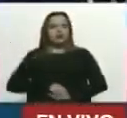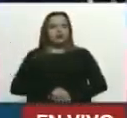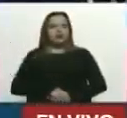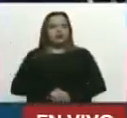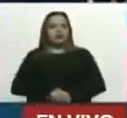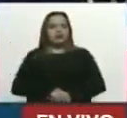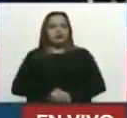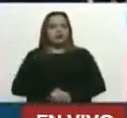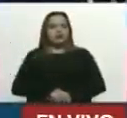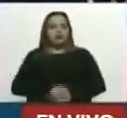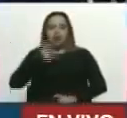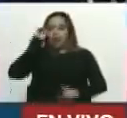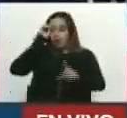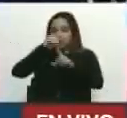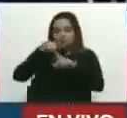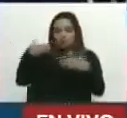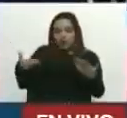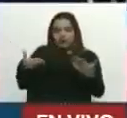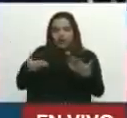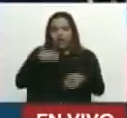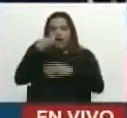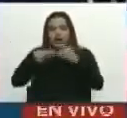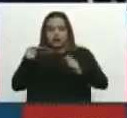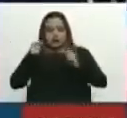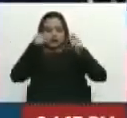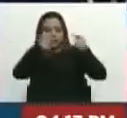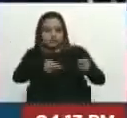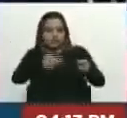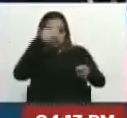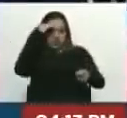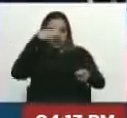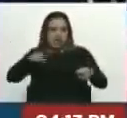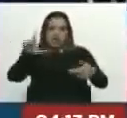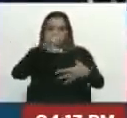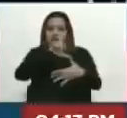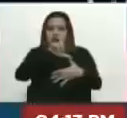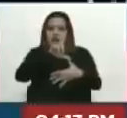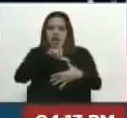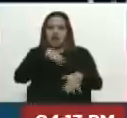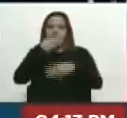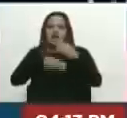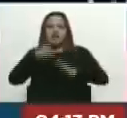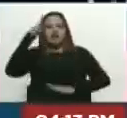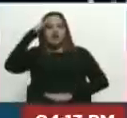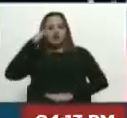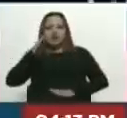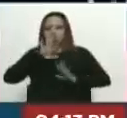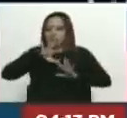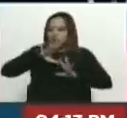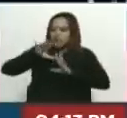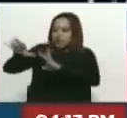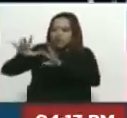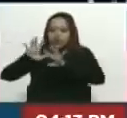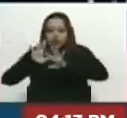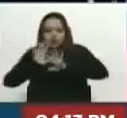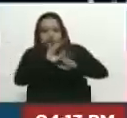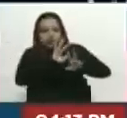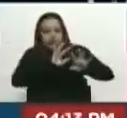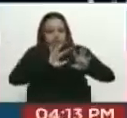el propósito de él era convertir a las Fuerzas Armadas de Latinoamérica en ejércitos de ocupación en cada uno de sus